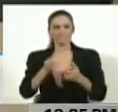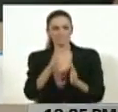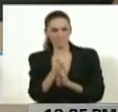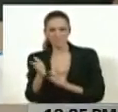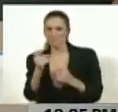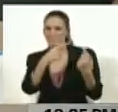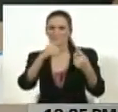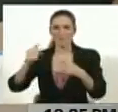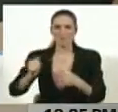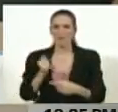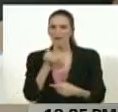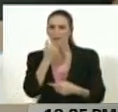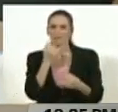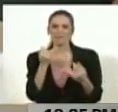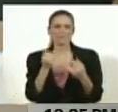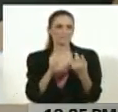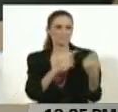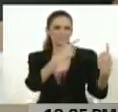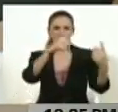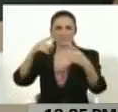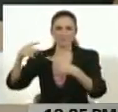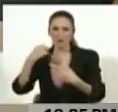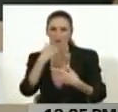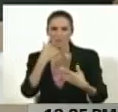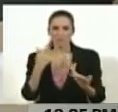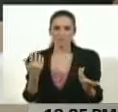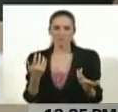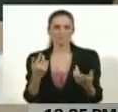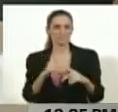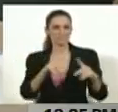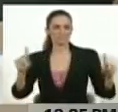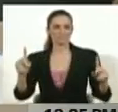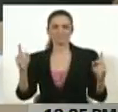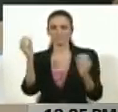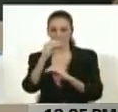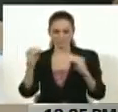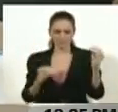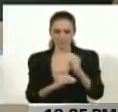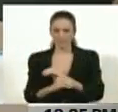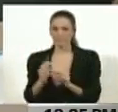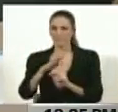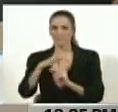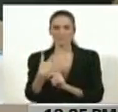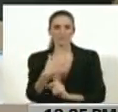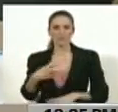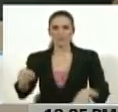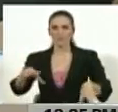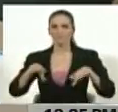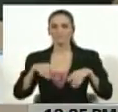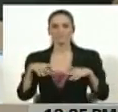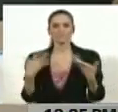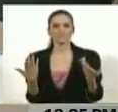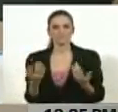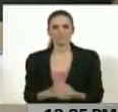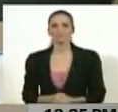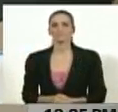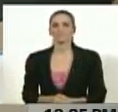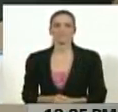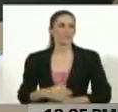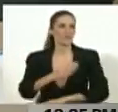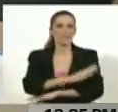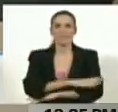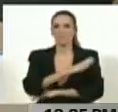arbitrario parcializado realmente ha sido una situación inaudita e insólita el